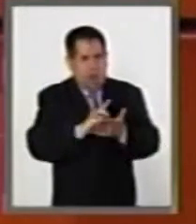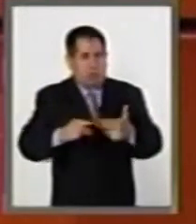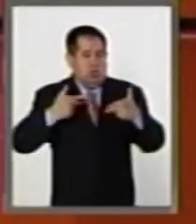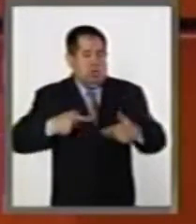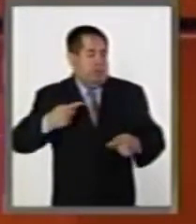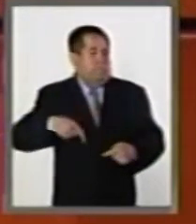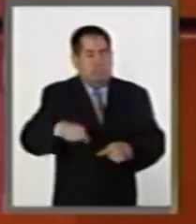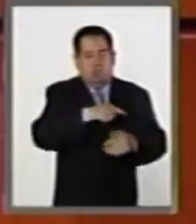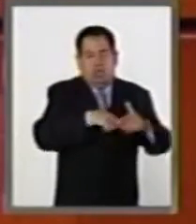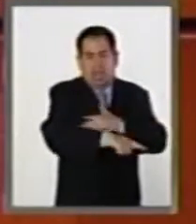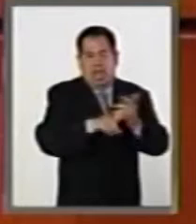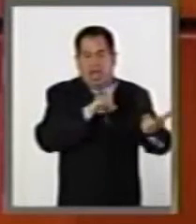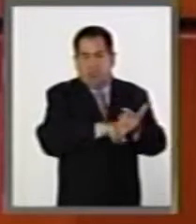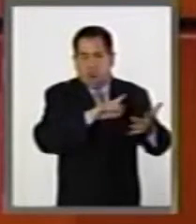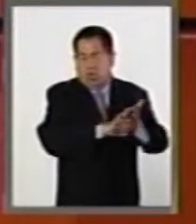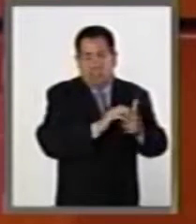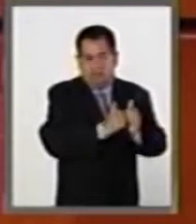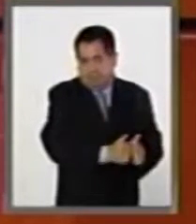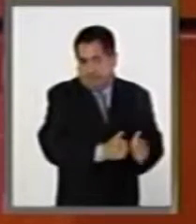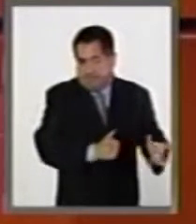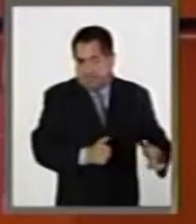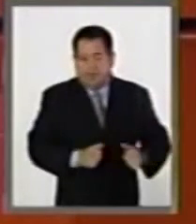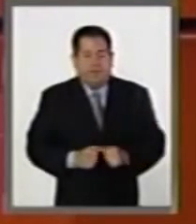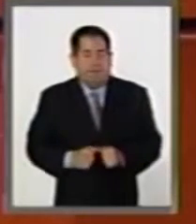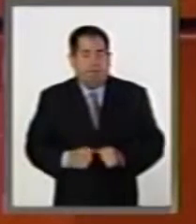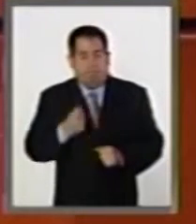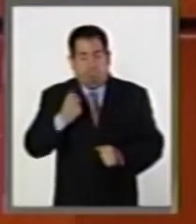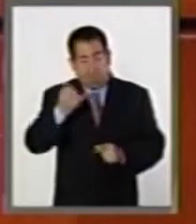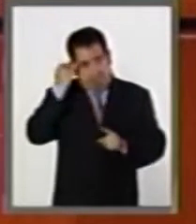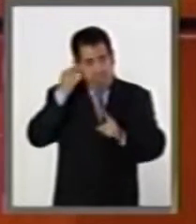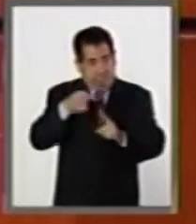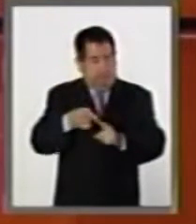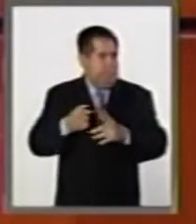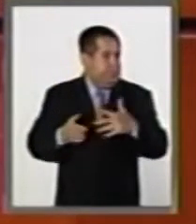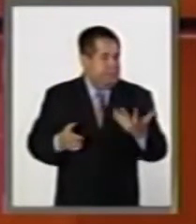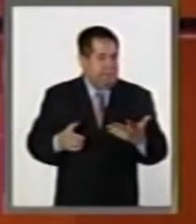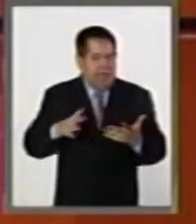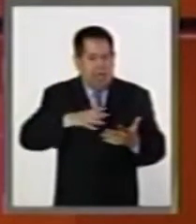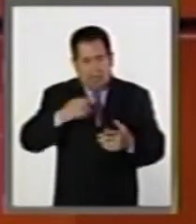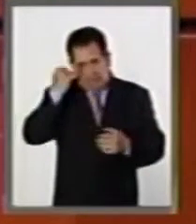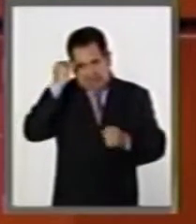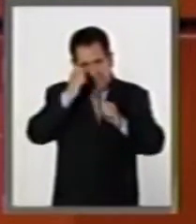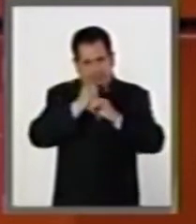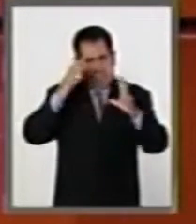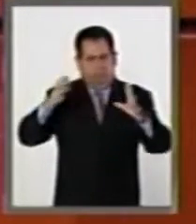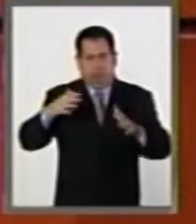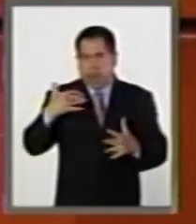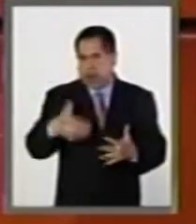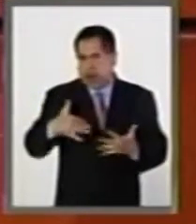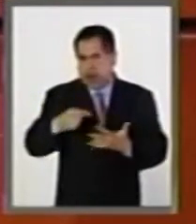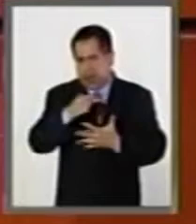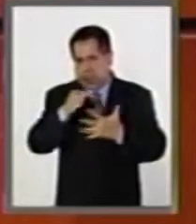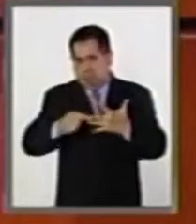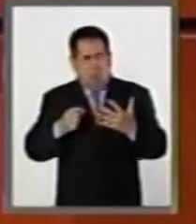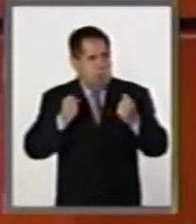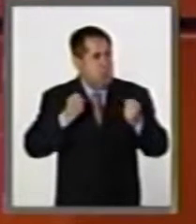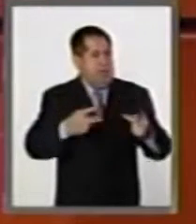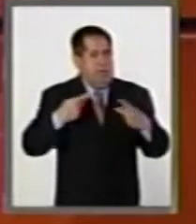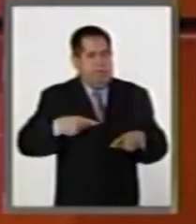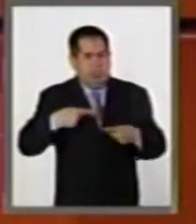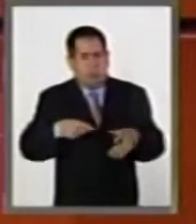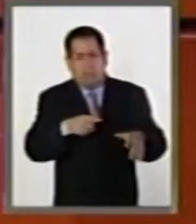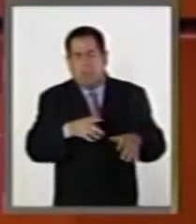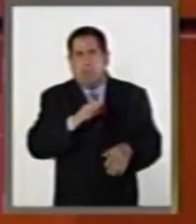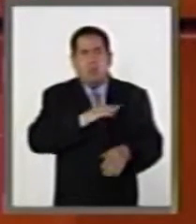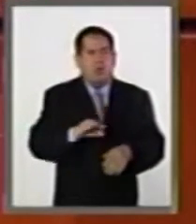las personas privadas de su libertad. En este sentido, conviene tener presente la gran cantidad de personas,